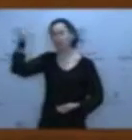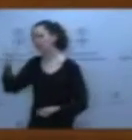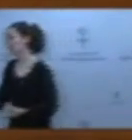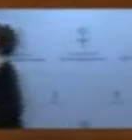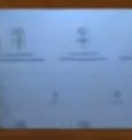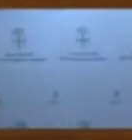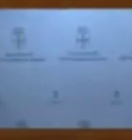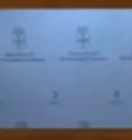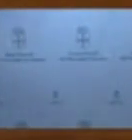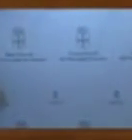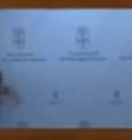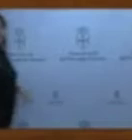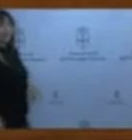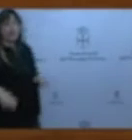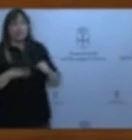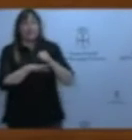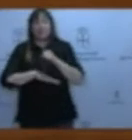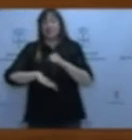hay bases que llevan a ello, ¿no?